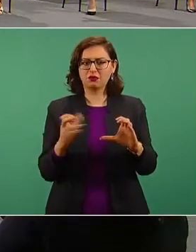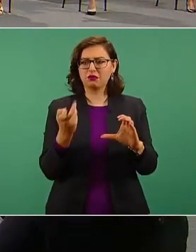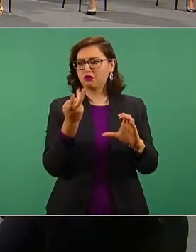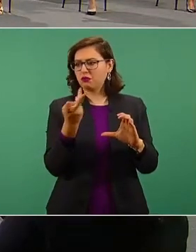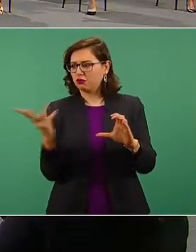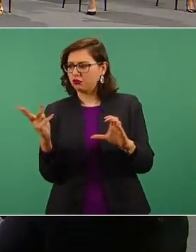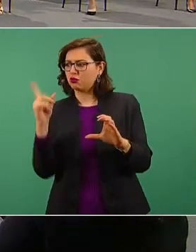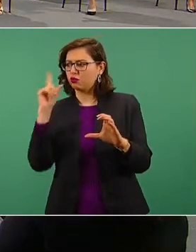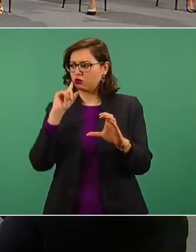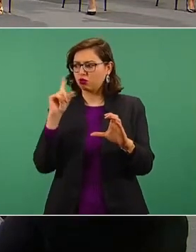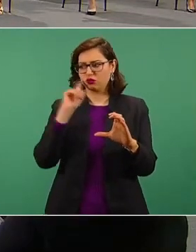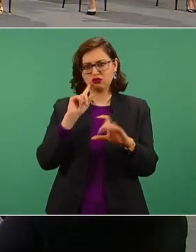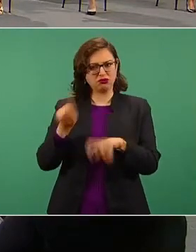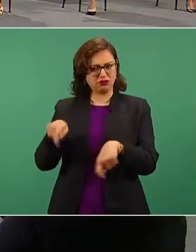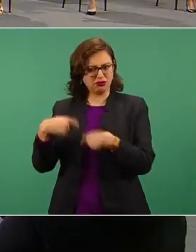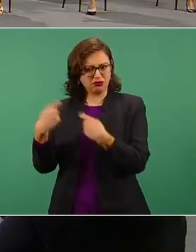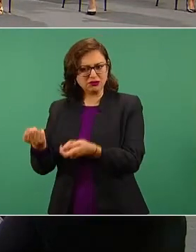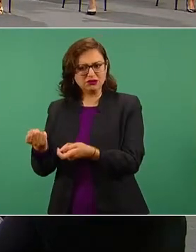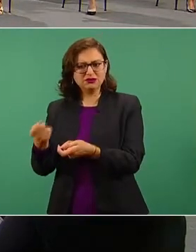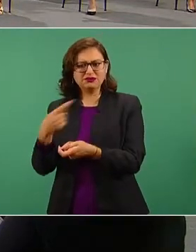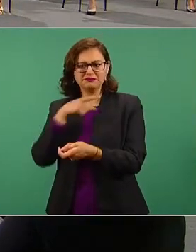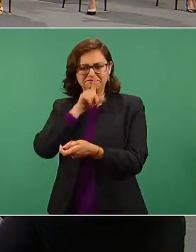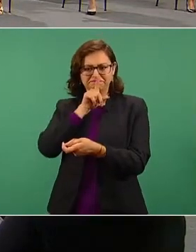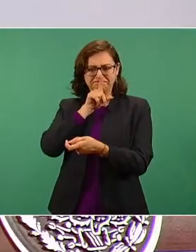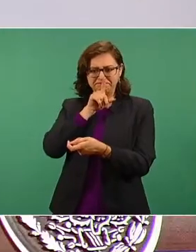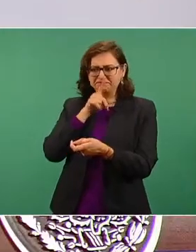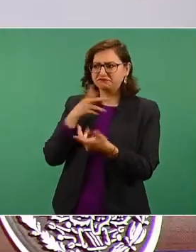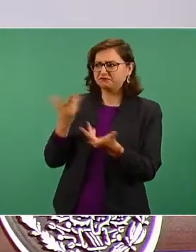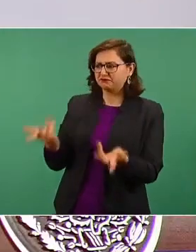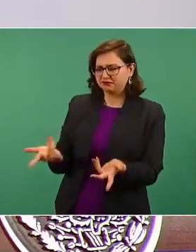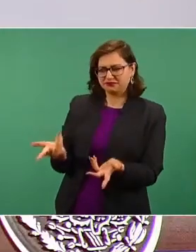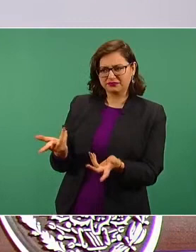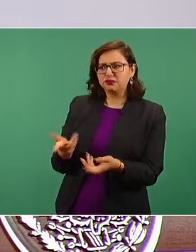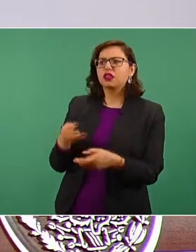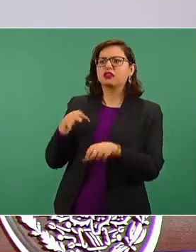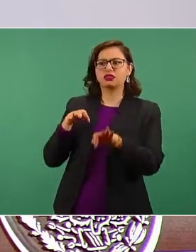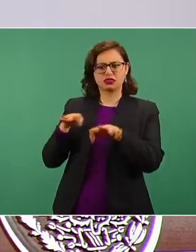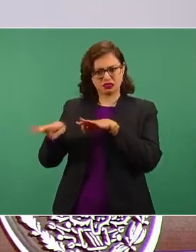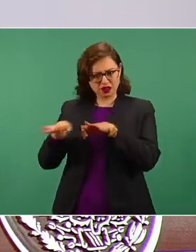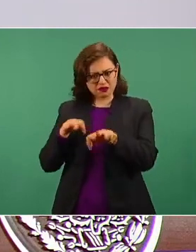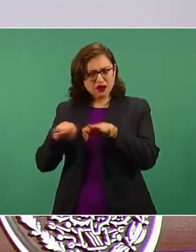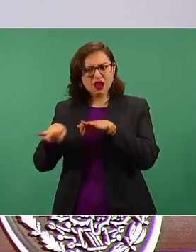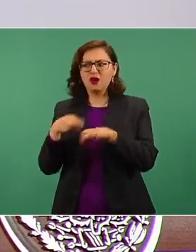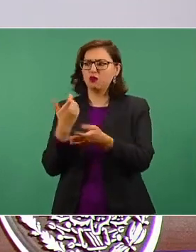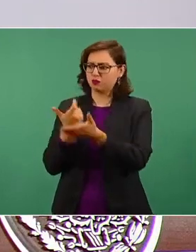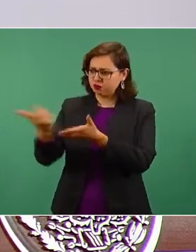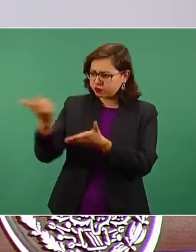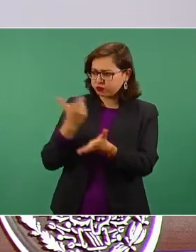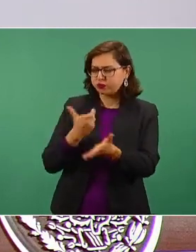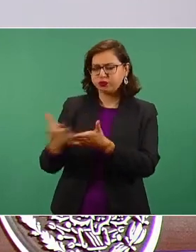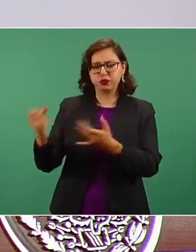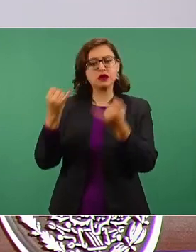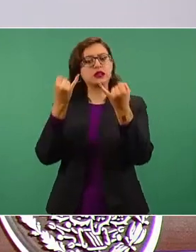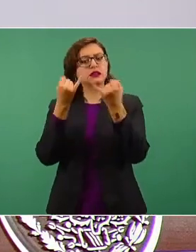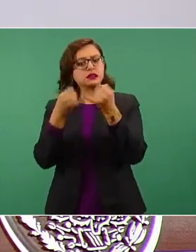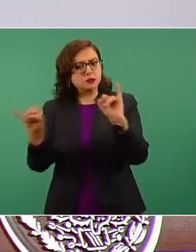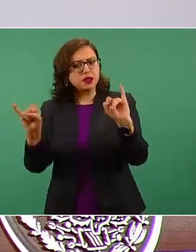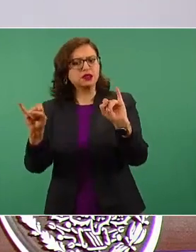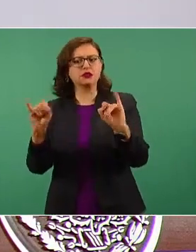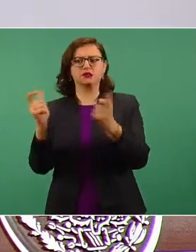mujeres puedan desempeñar un trabajo remunerado hacia la autonomía económica y el crecimiento del